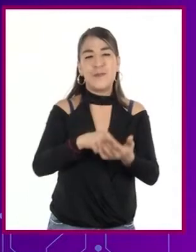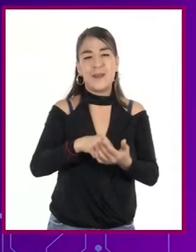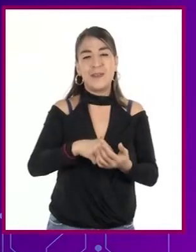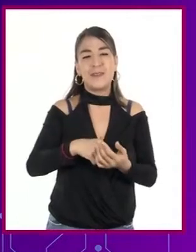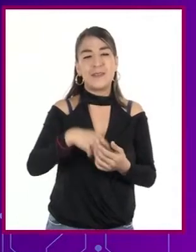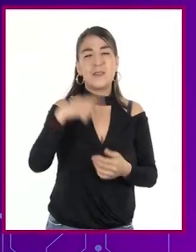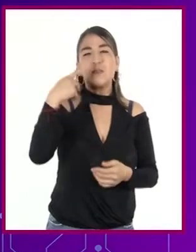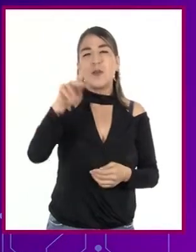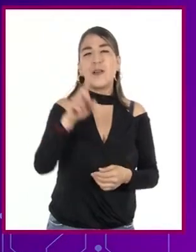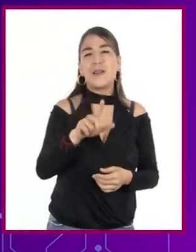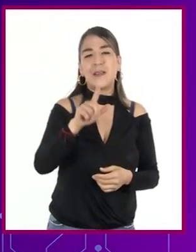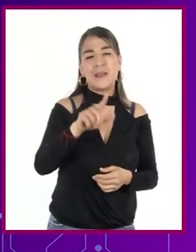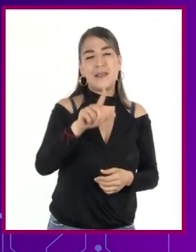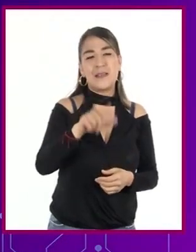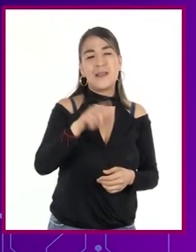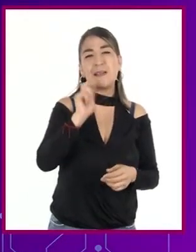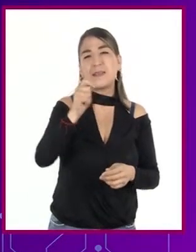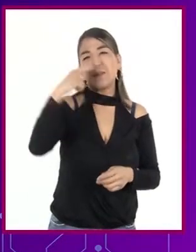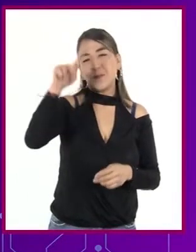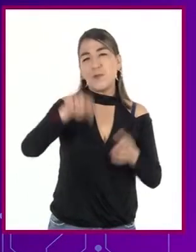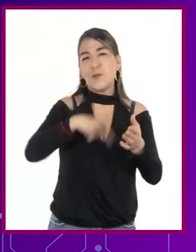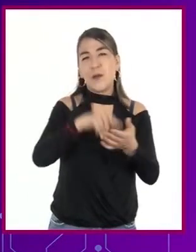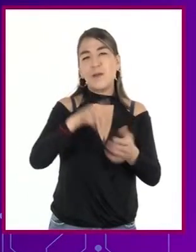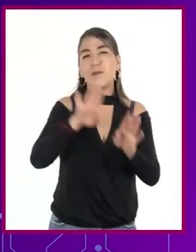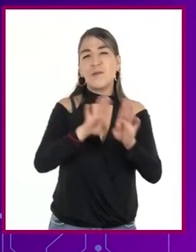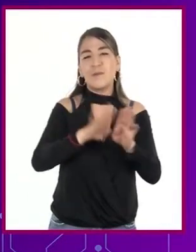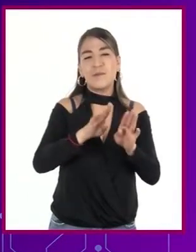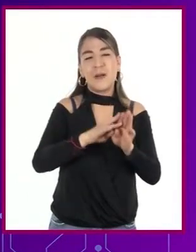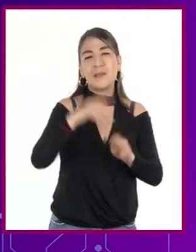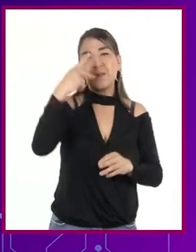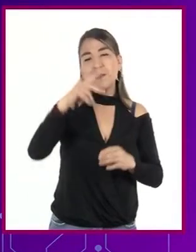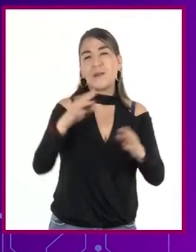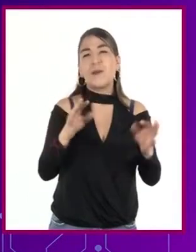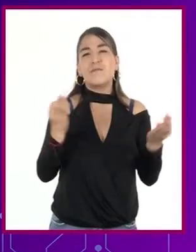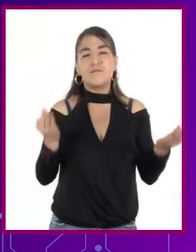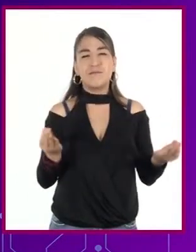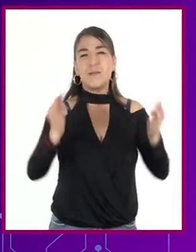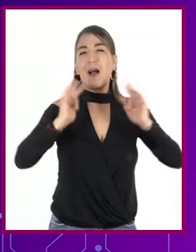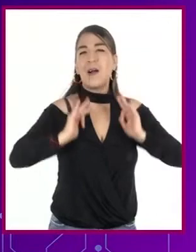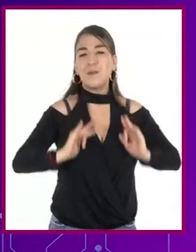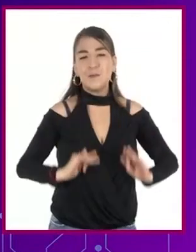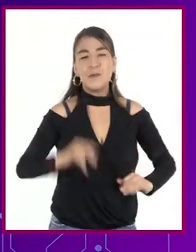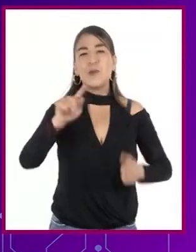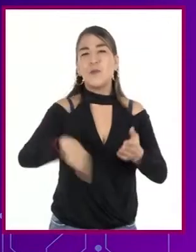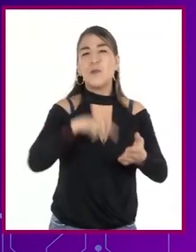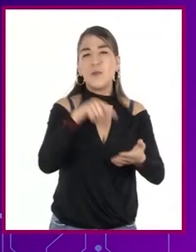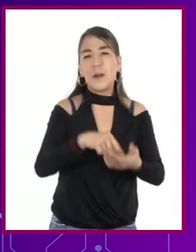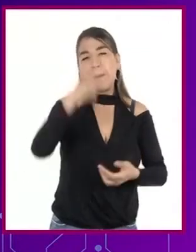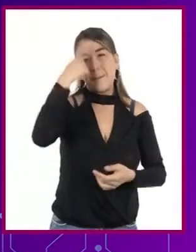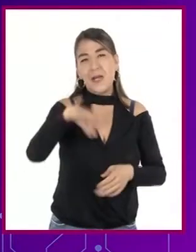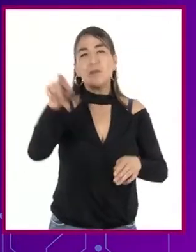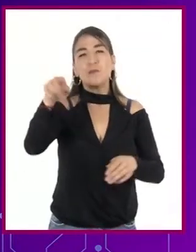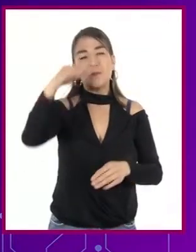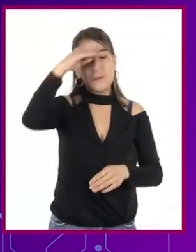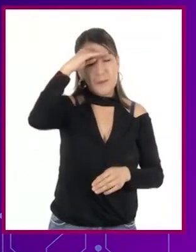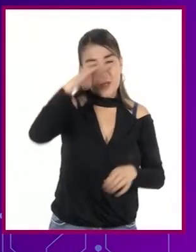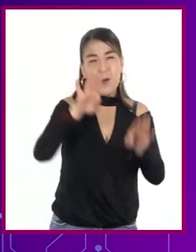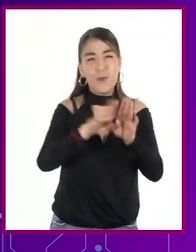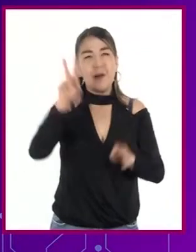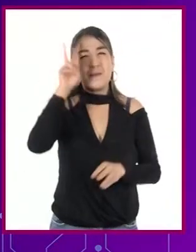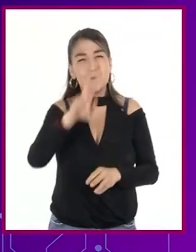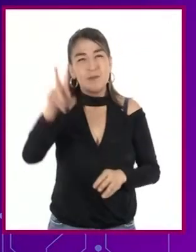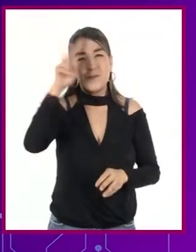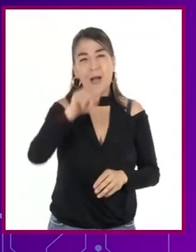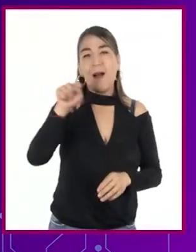Lamas, gobernadores y maestros altamente espirituales, por lo que, guiados con su sabiduría, este